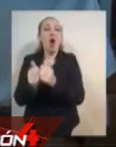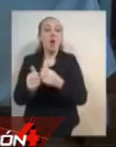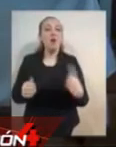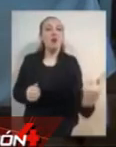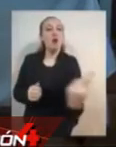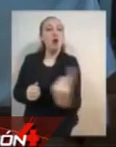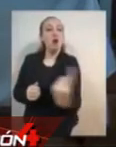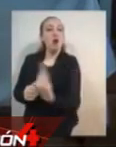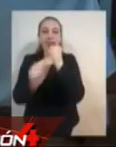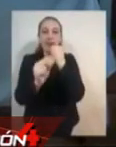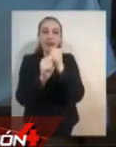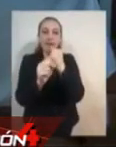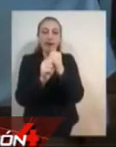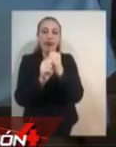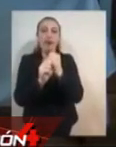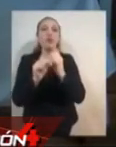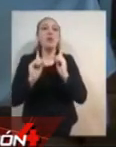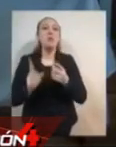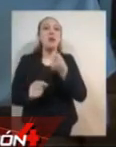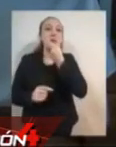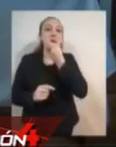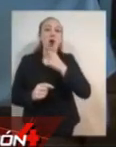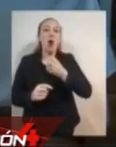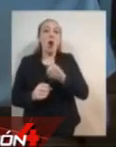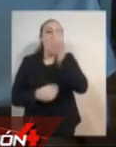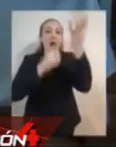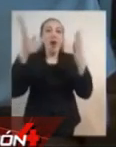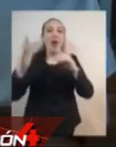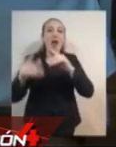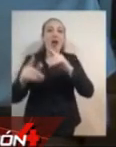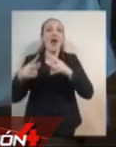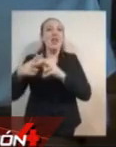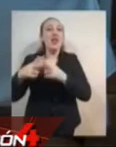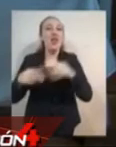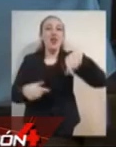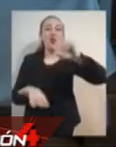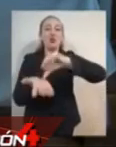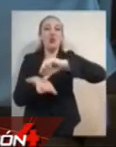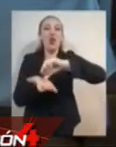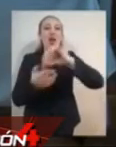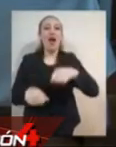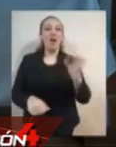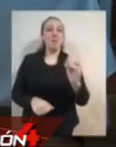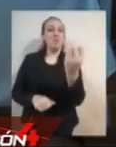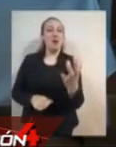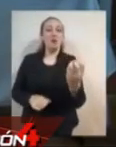así como lo hicimos en el Parque Tecnológico Industrial de la ciudad, que ustedes vieron lo exitoso que ha sido